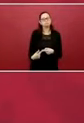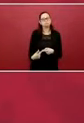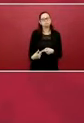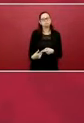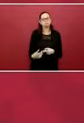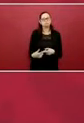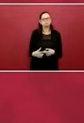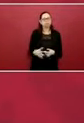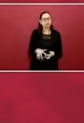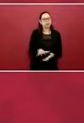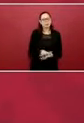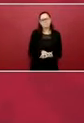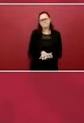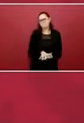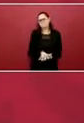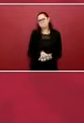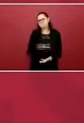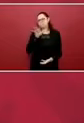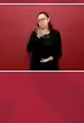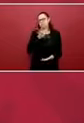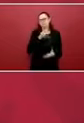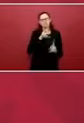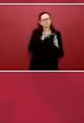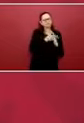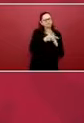aumentó el número de homicidios.